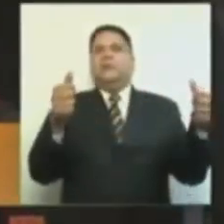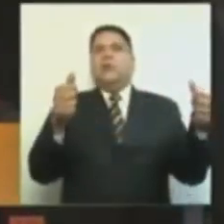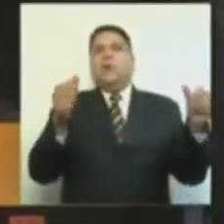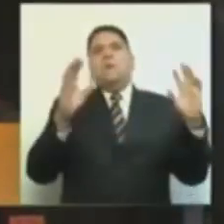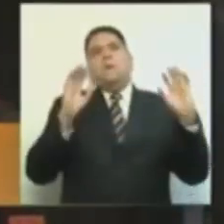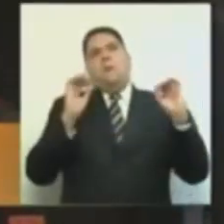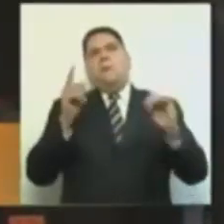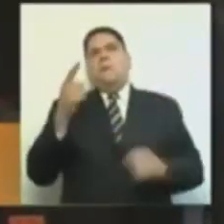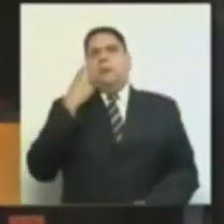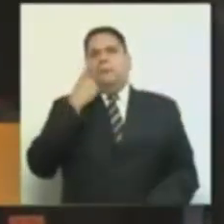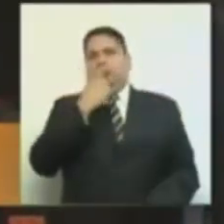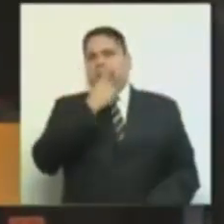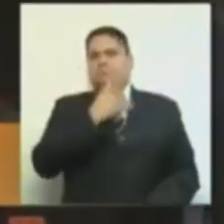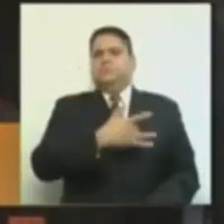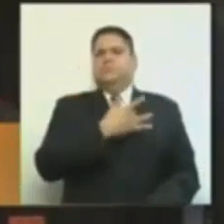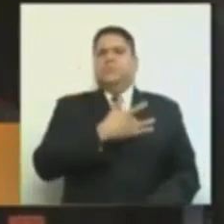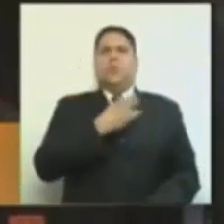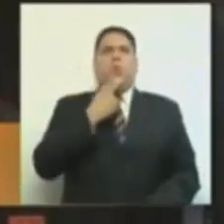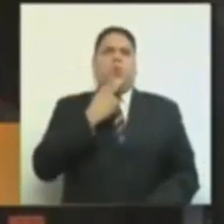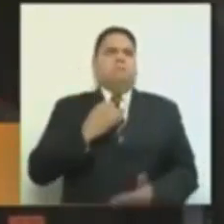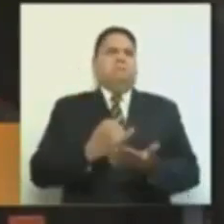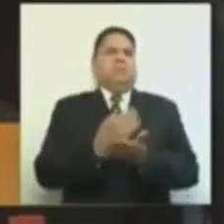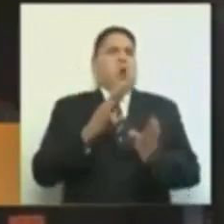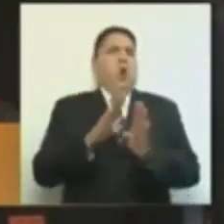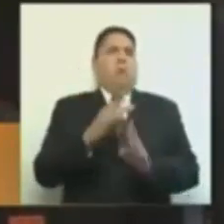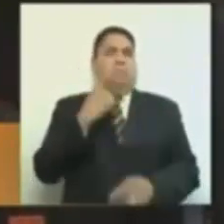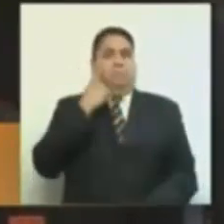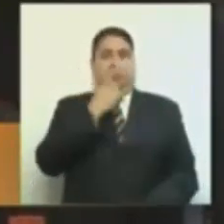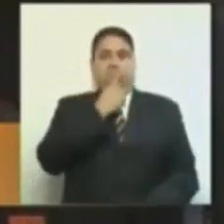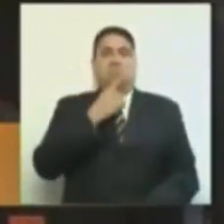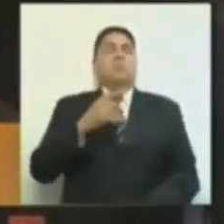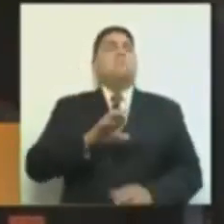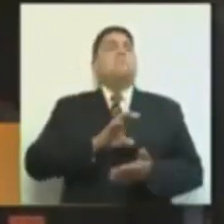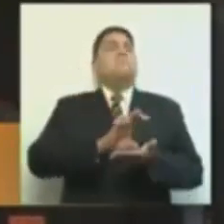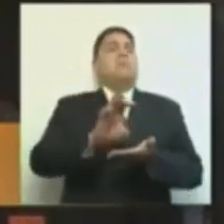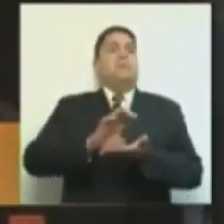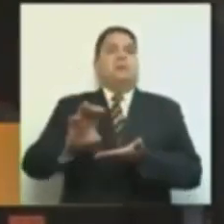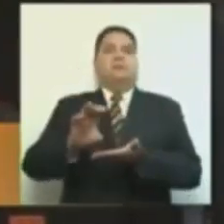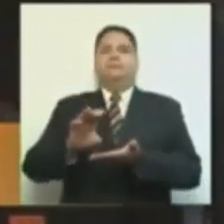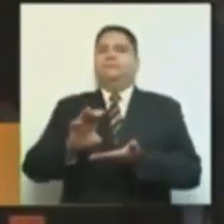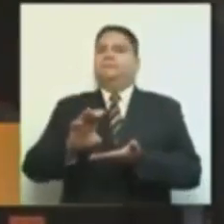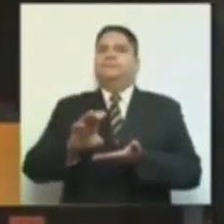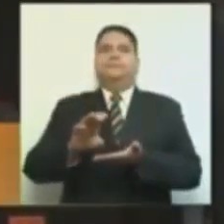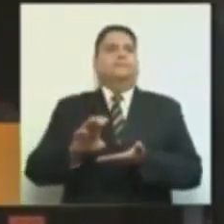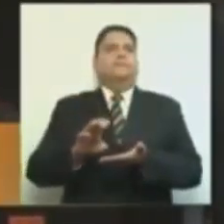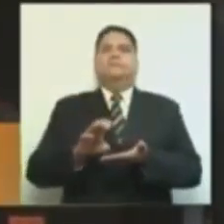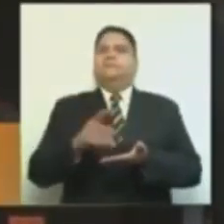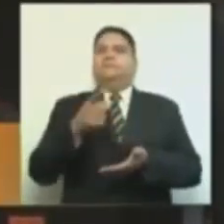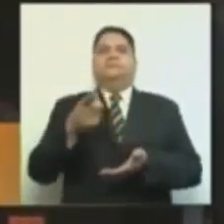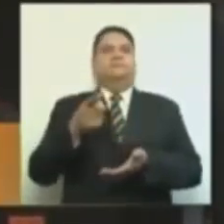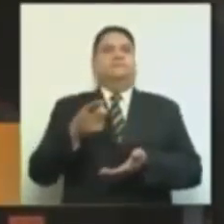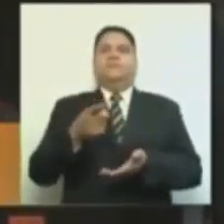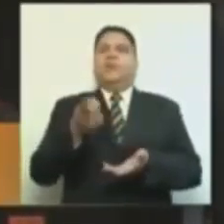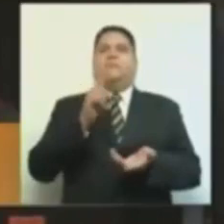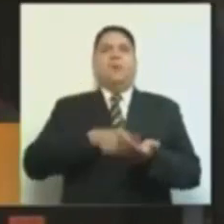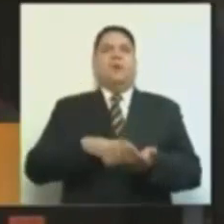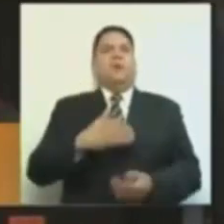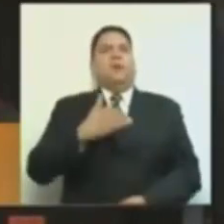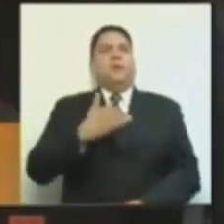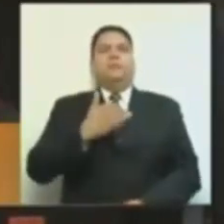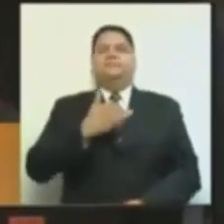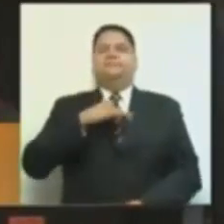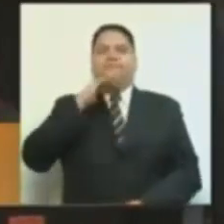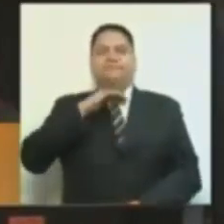voluntarismo presupuestal los recursos seguirán fluyendo es una ingenuidad o